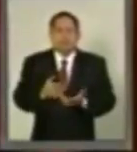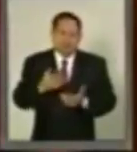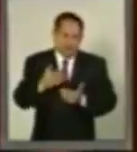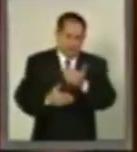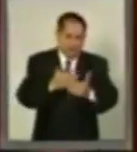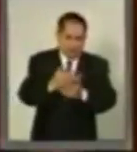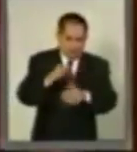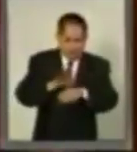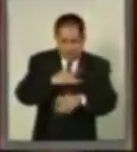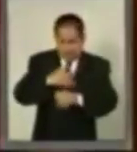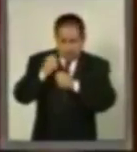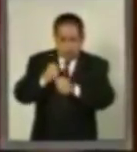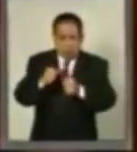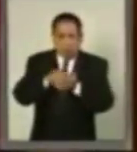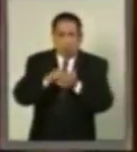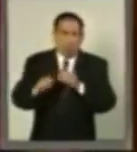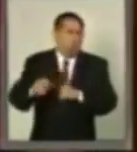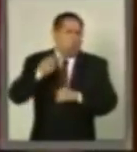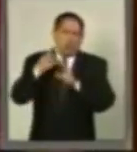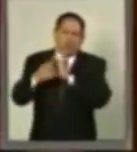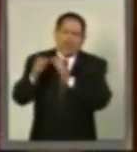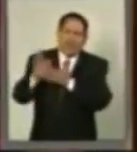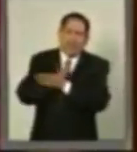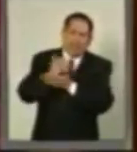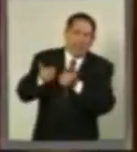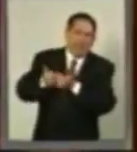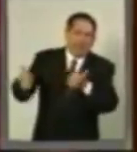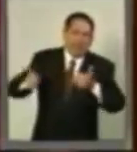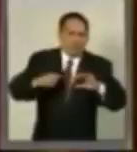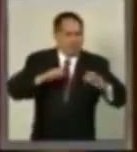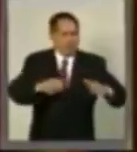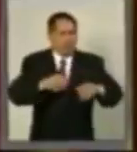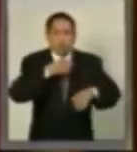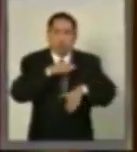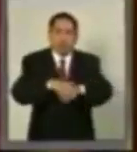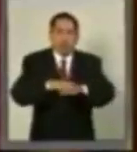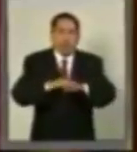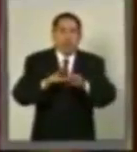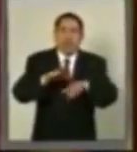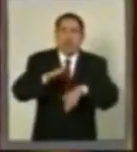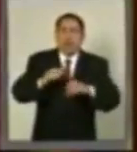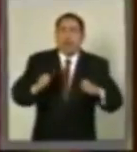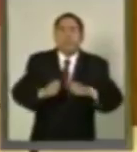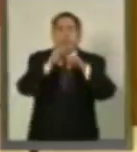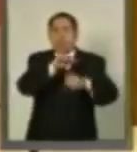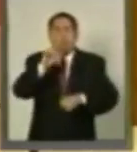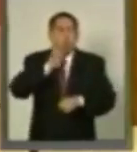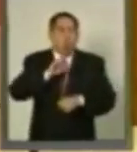avanzar con pasos firmes como la despolitización que se hizo de la alerta de género.